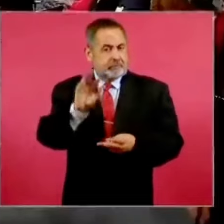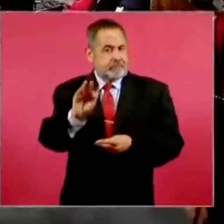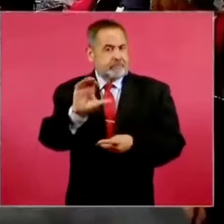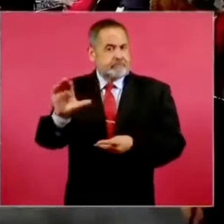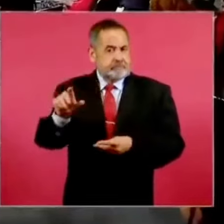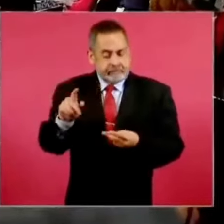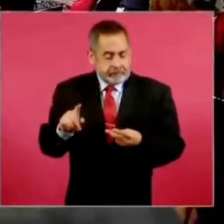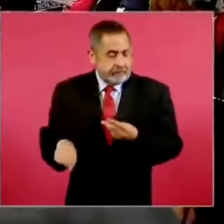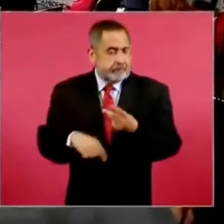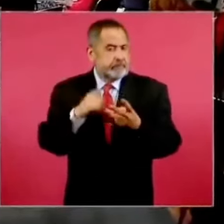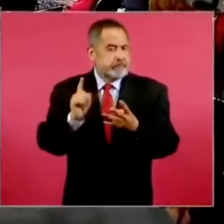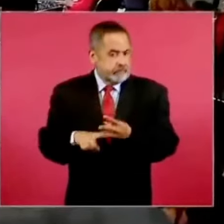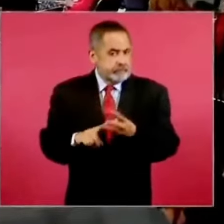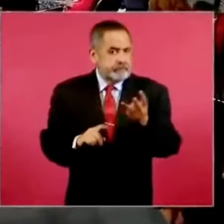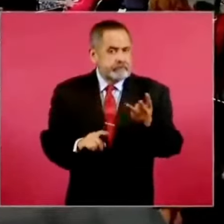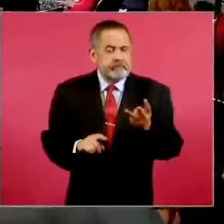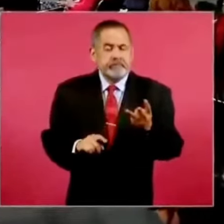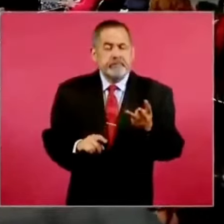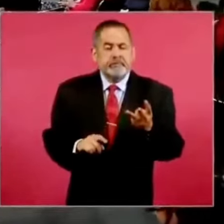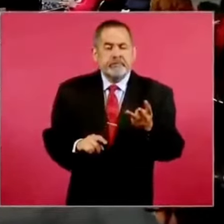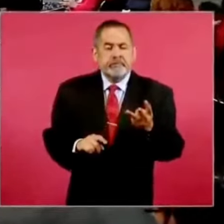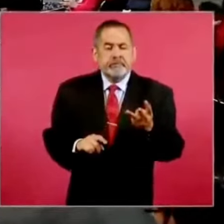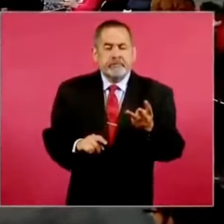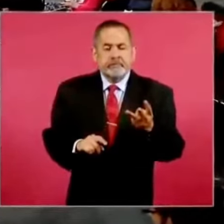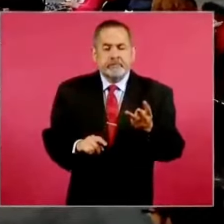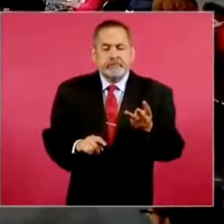Calderón. Luego